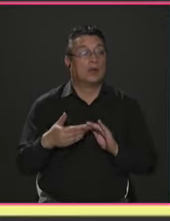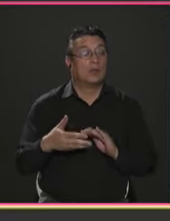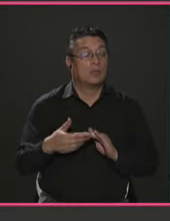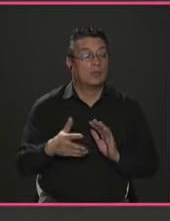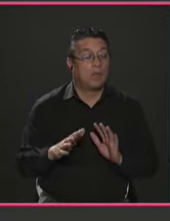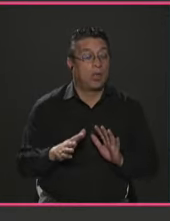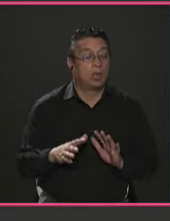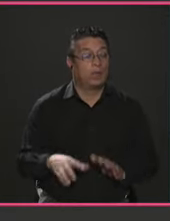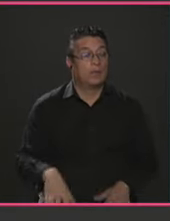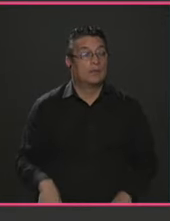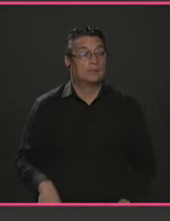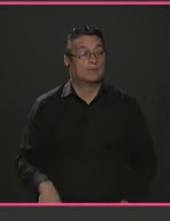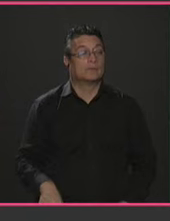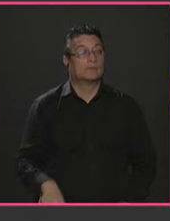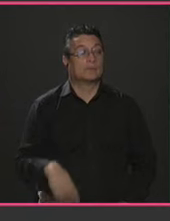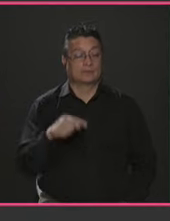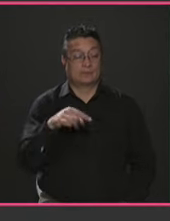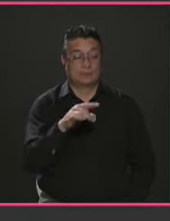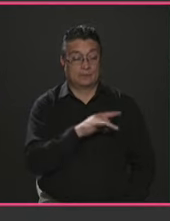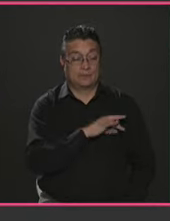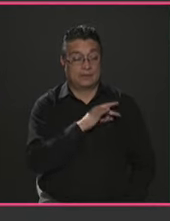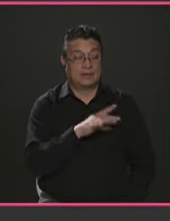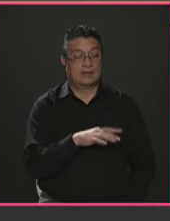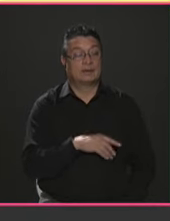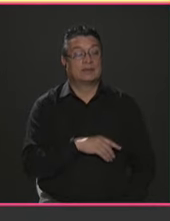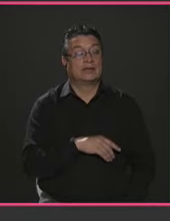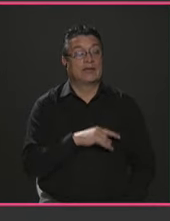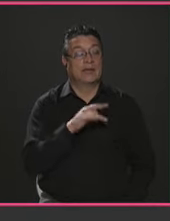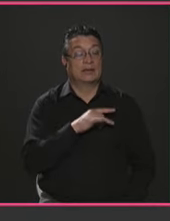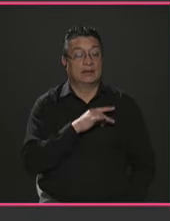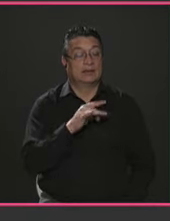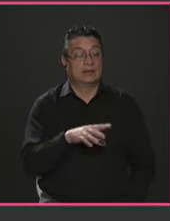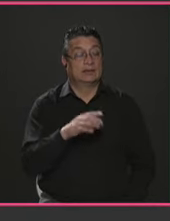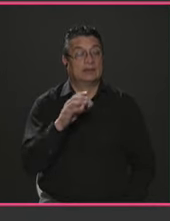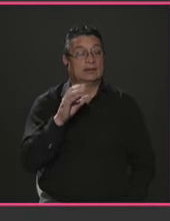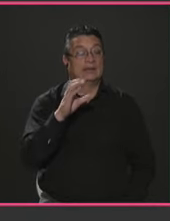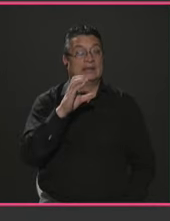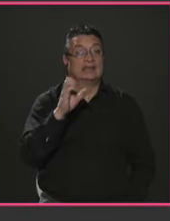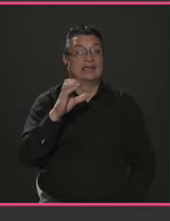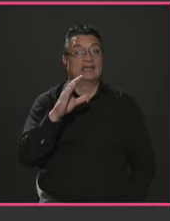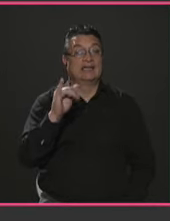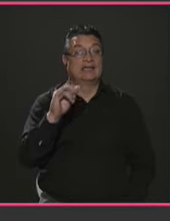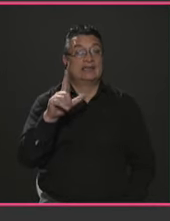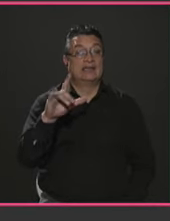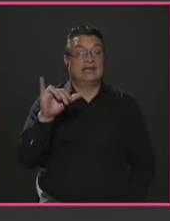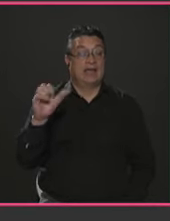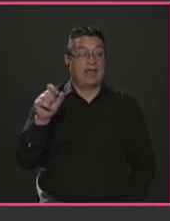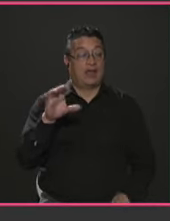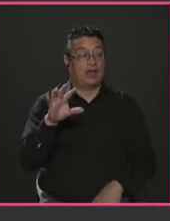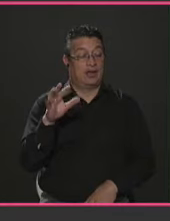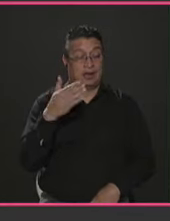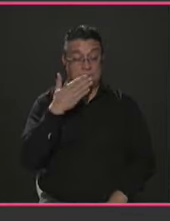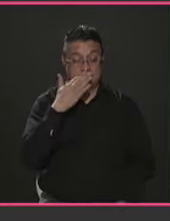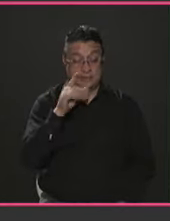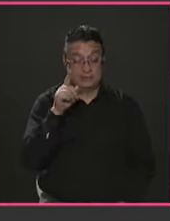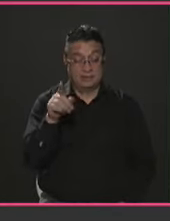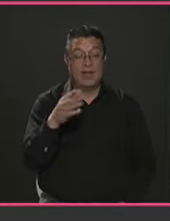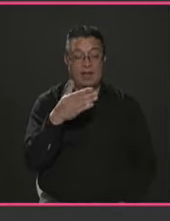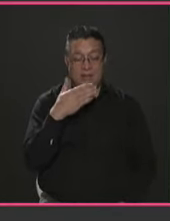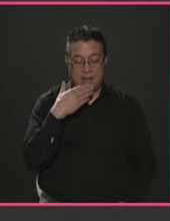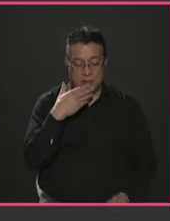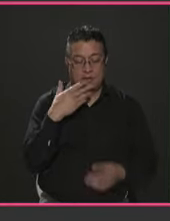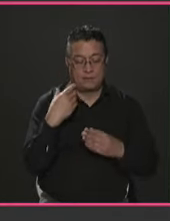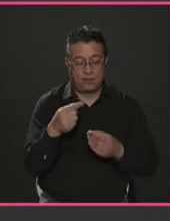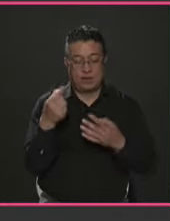Disculpen acá en Chile doora cilia Pablo Vial también han